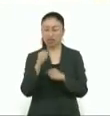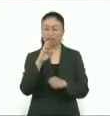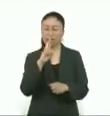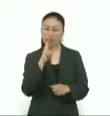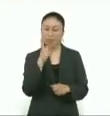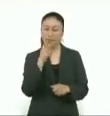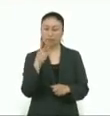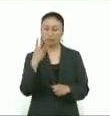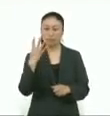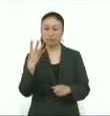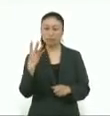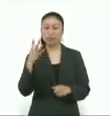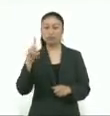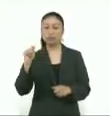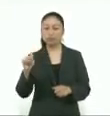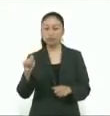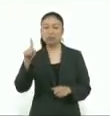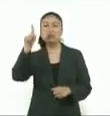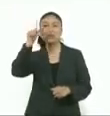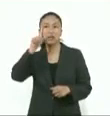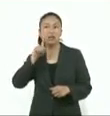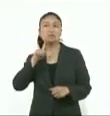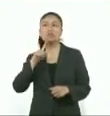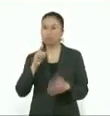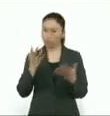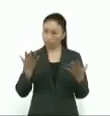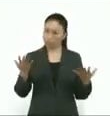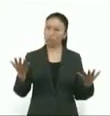nuestro país somos las mujeres.